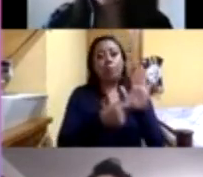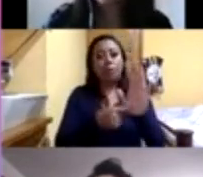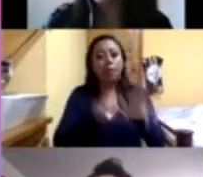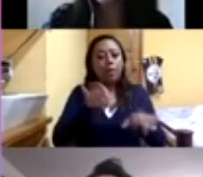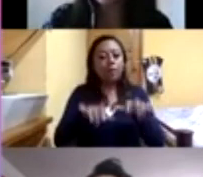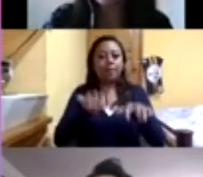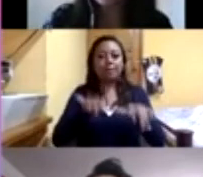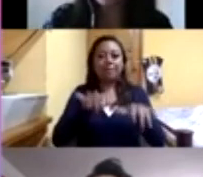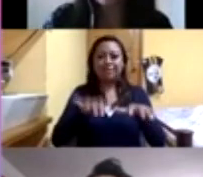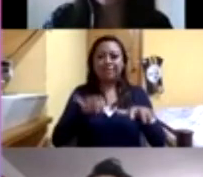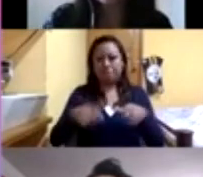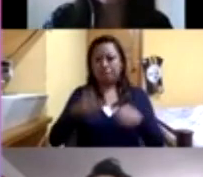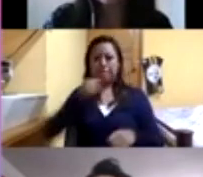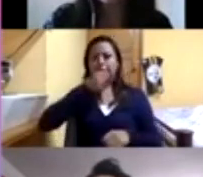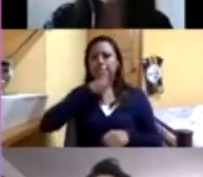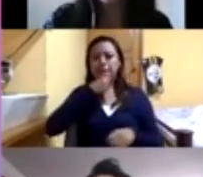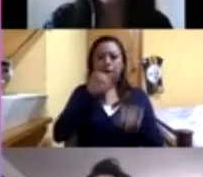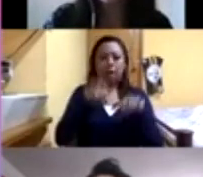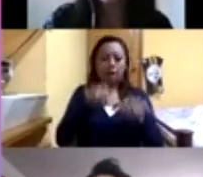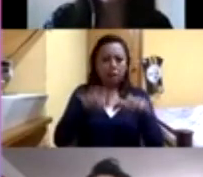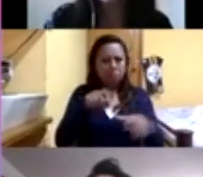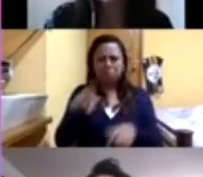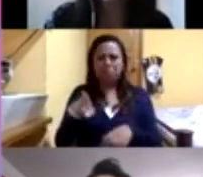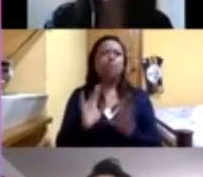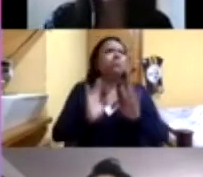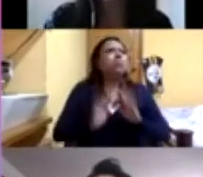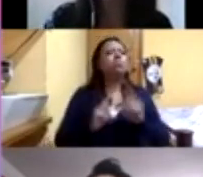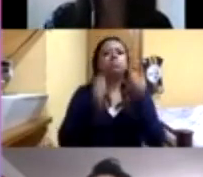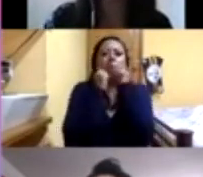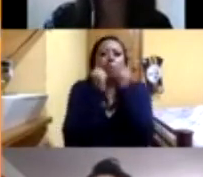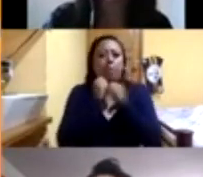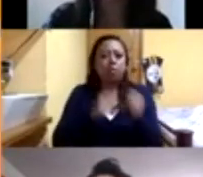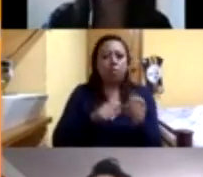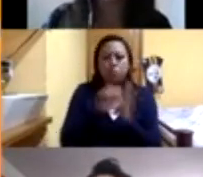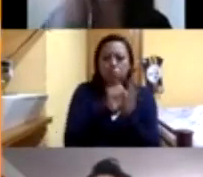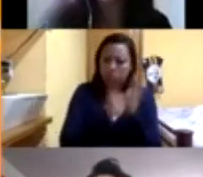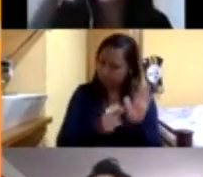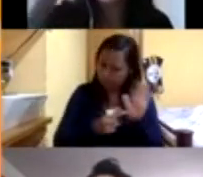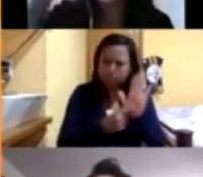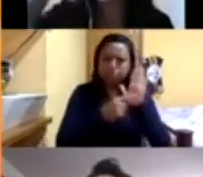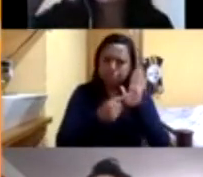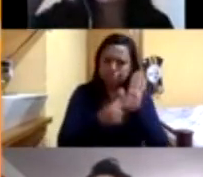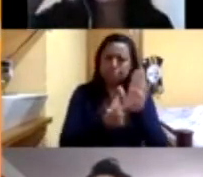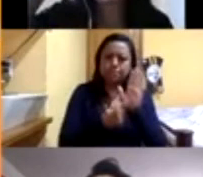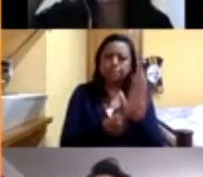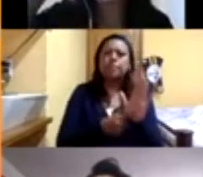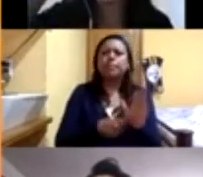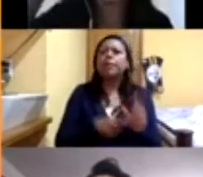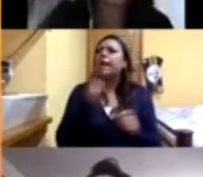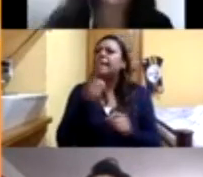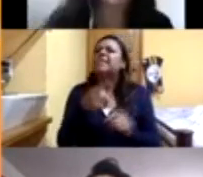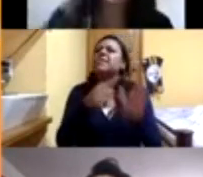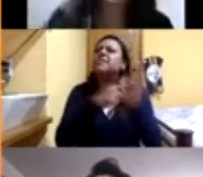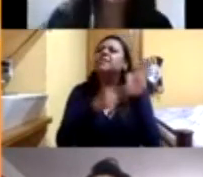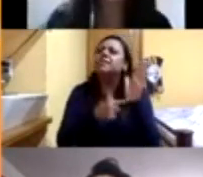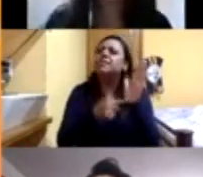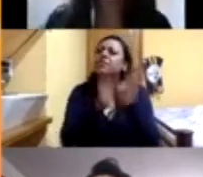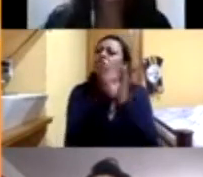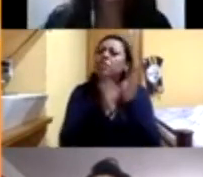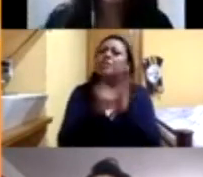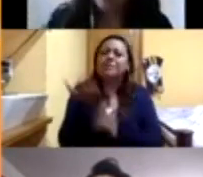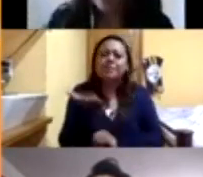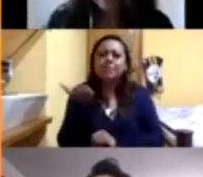y eso no lo detenía para presentar sus solicitudes, las cuales más que nada versaban para la